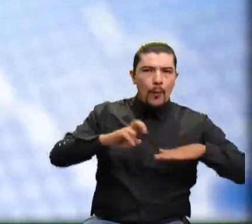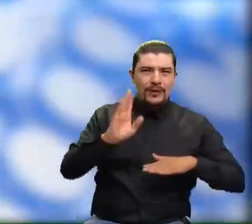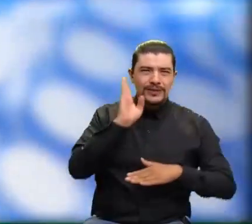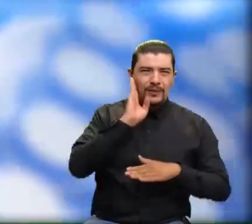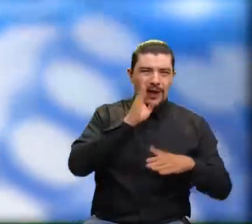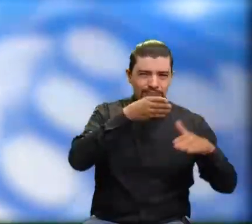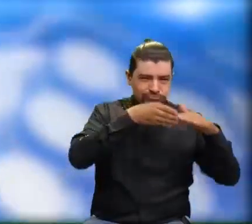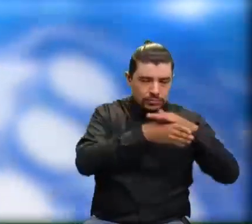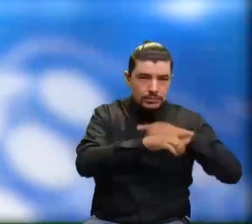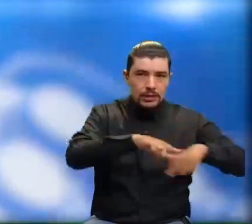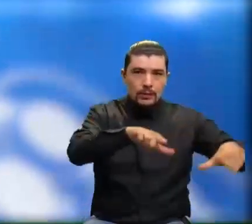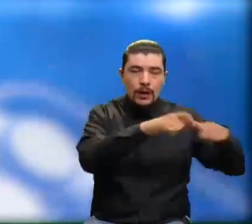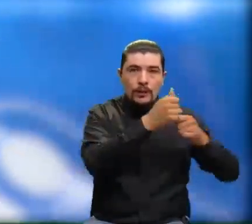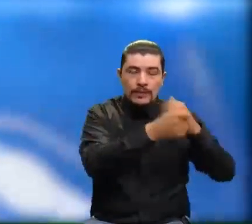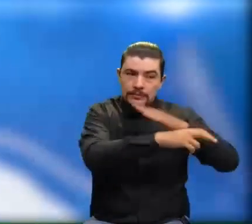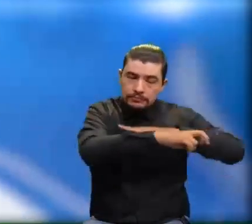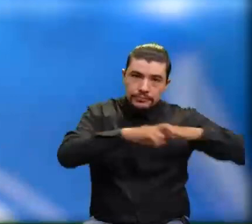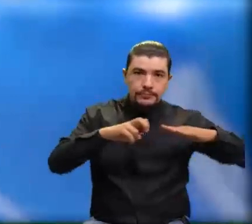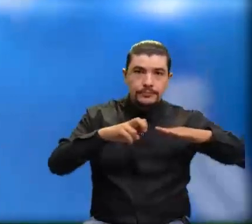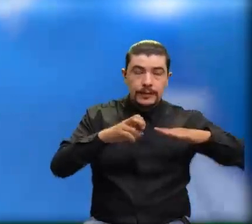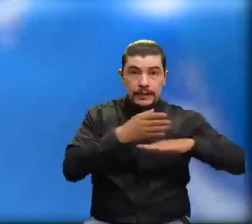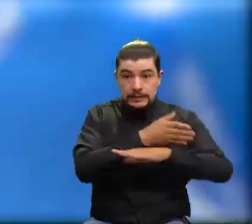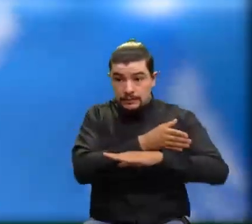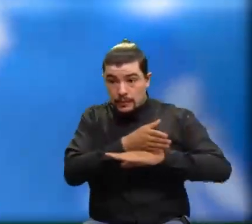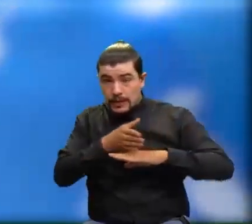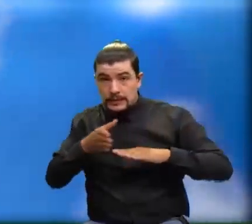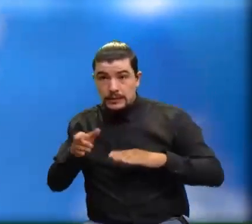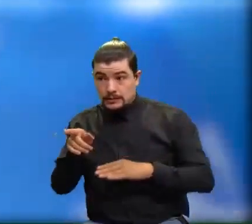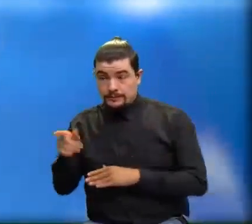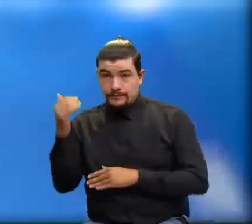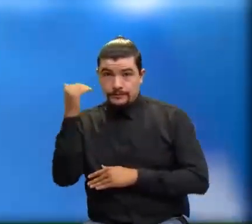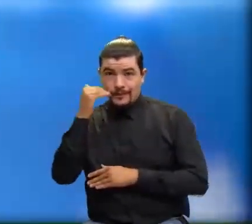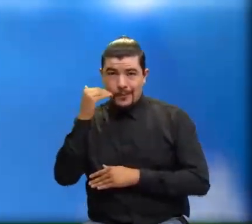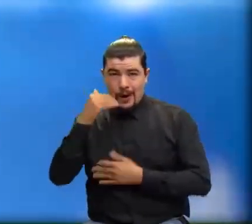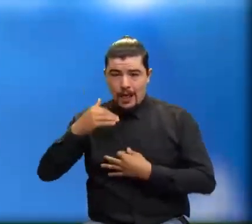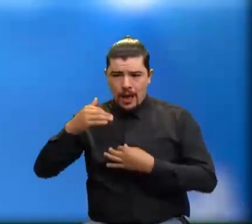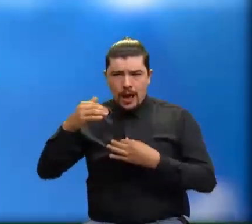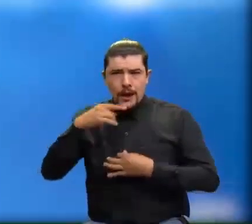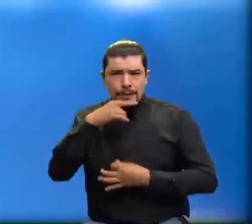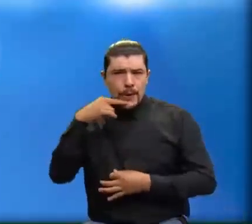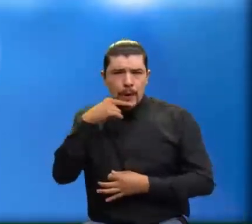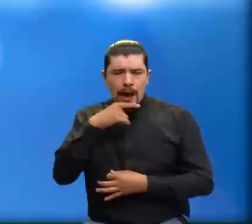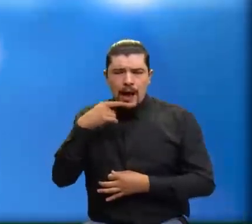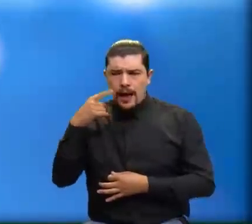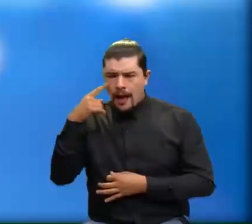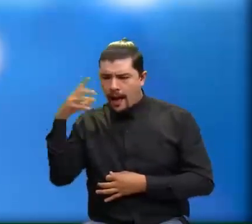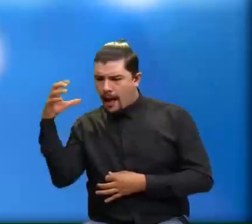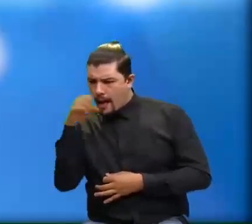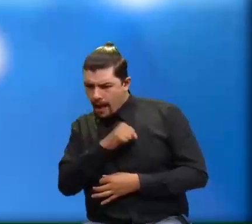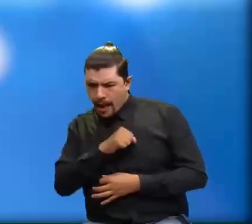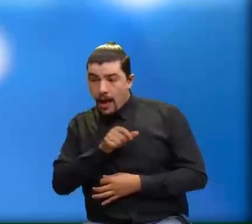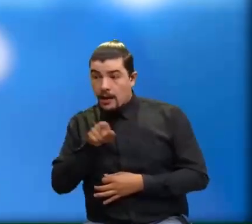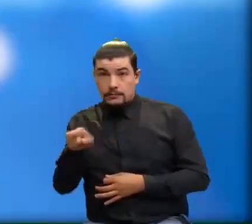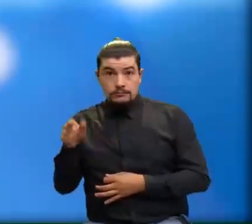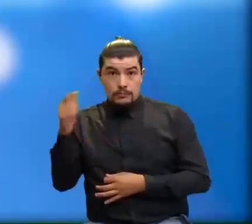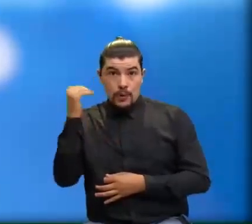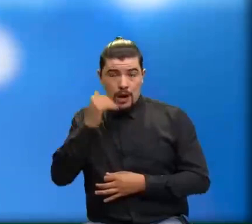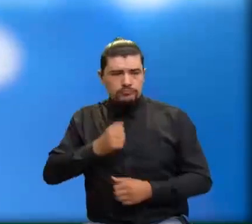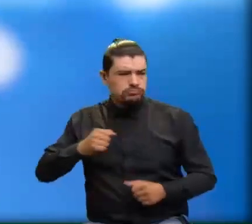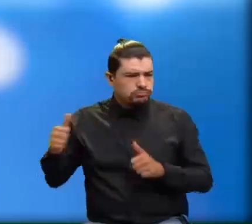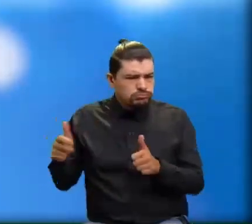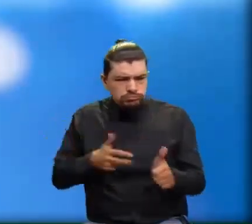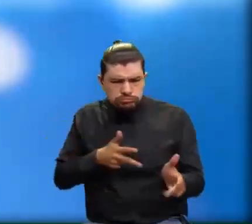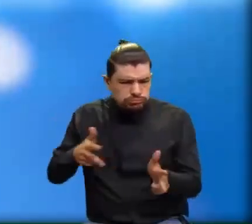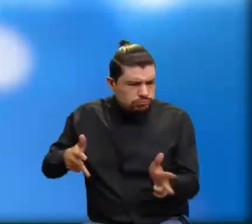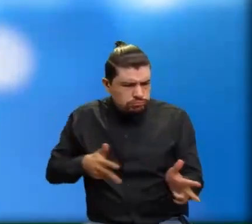establecimiento comercial. Segundo después de lo ocurrido, la mujer de camisa roja se percata del robo y decide perseguir al hombre acompañada de